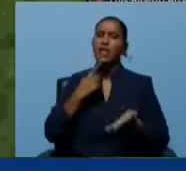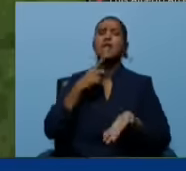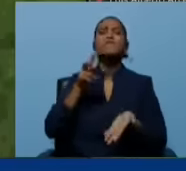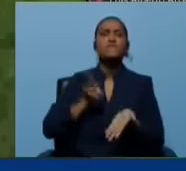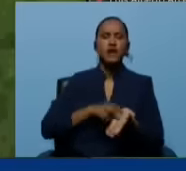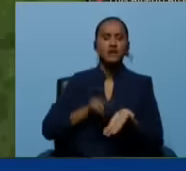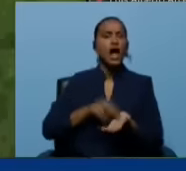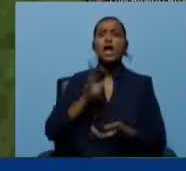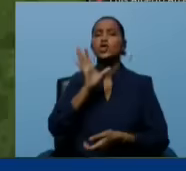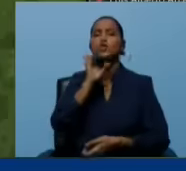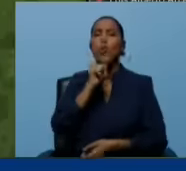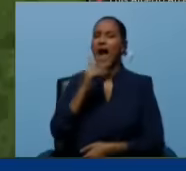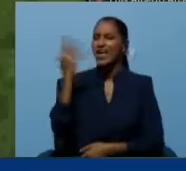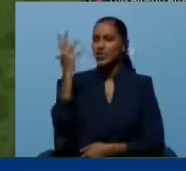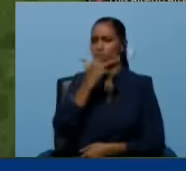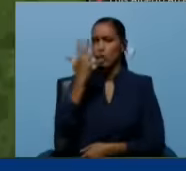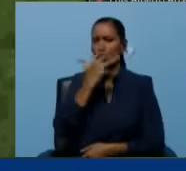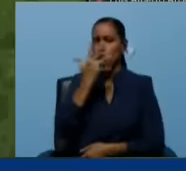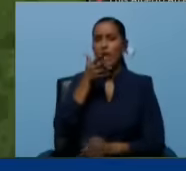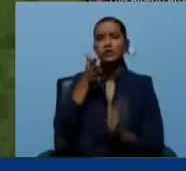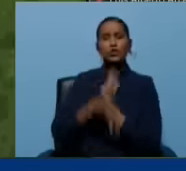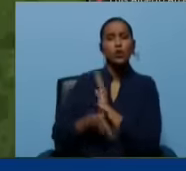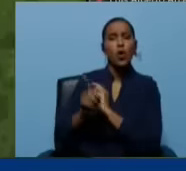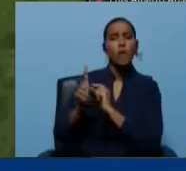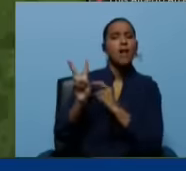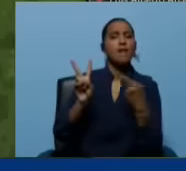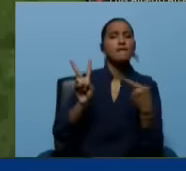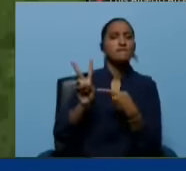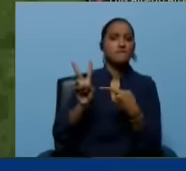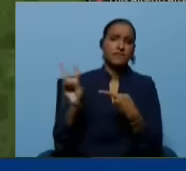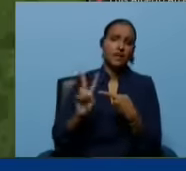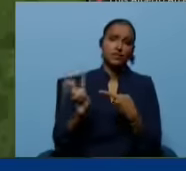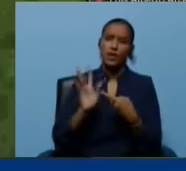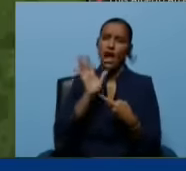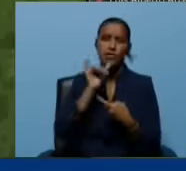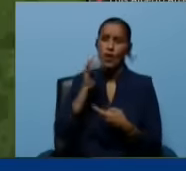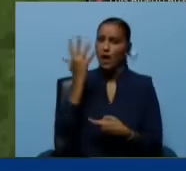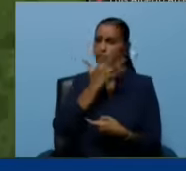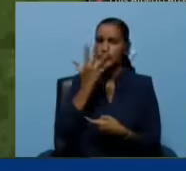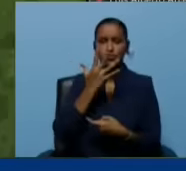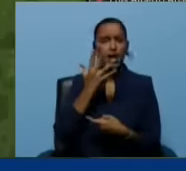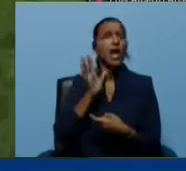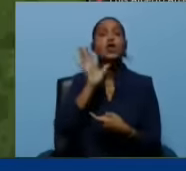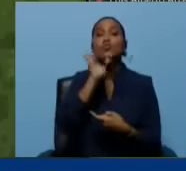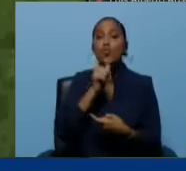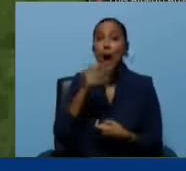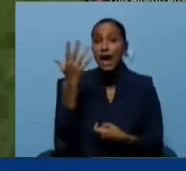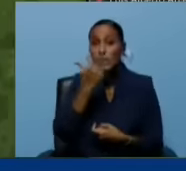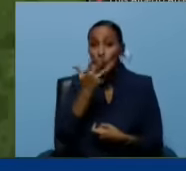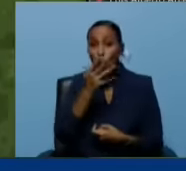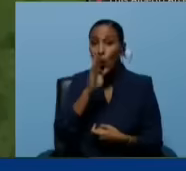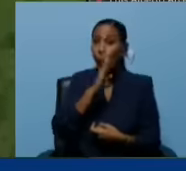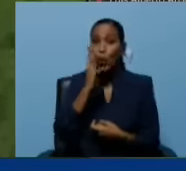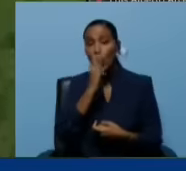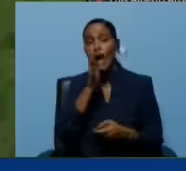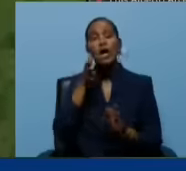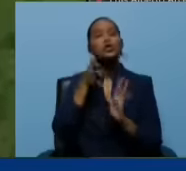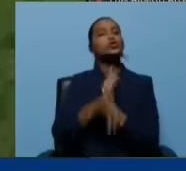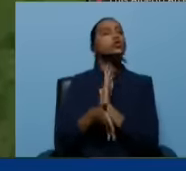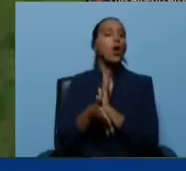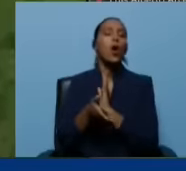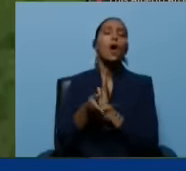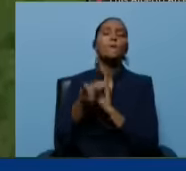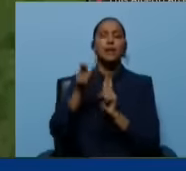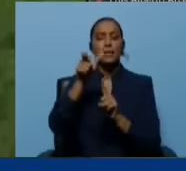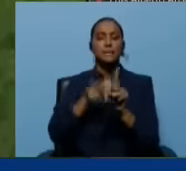sin una sola duda con el hermano pueblo venezolano y con nuestro compañero Nicolás Maduro. Defenderemos siempre